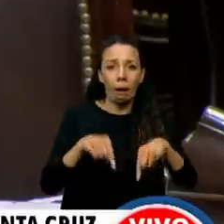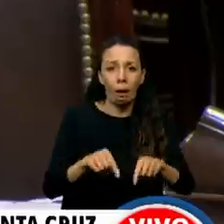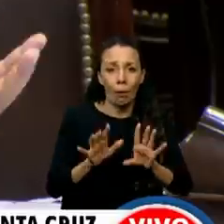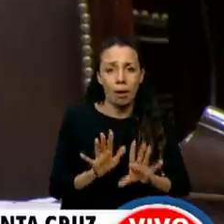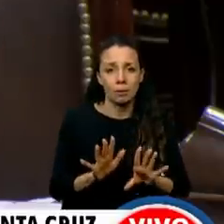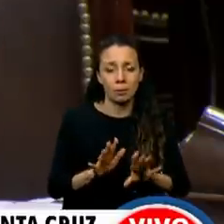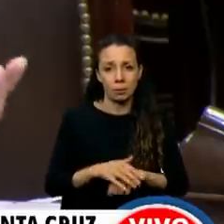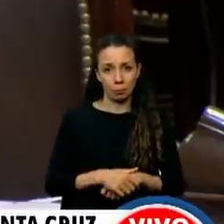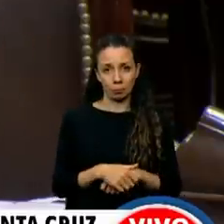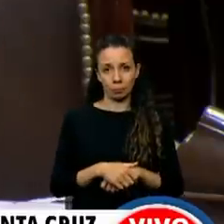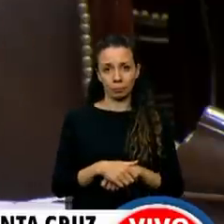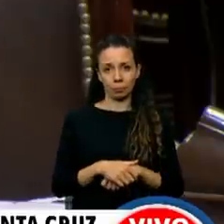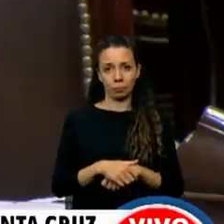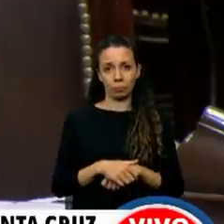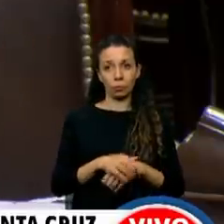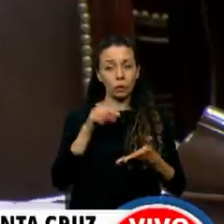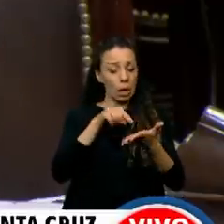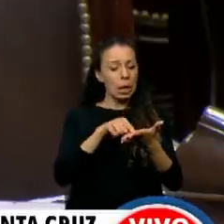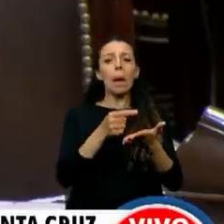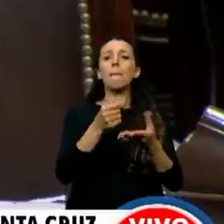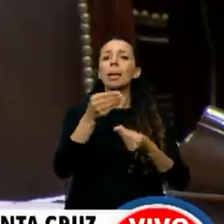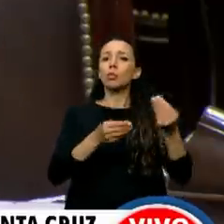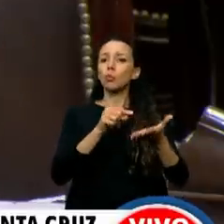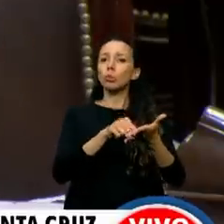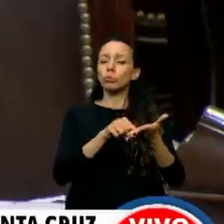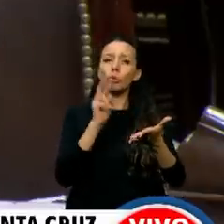la verdad que en este presupuesto veo cosas valorables